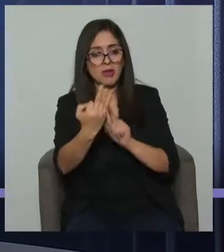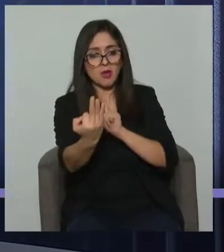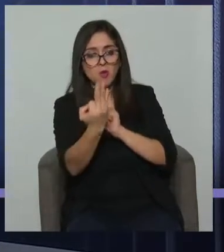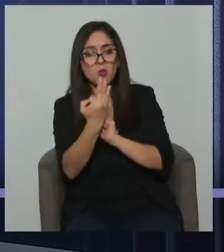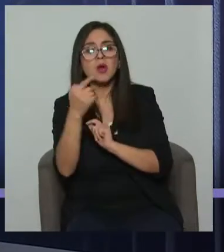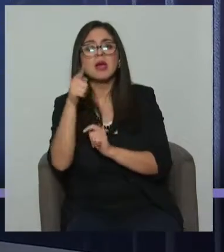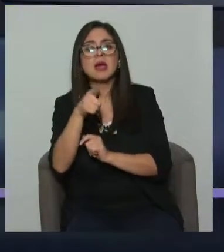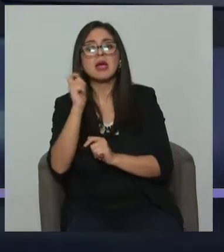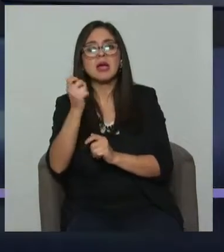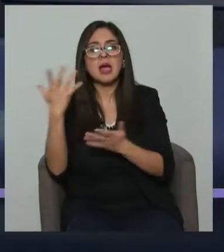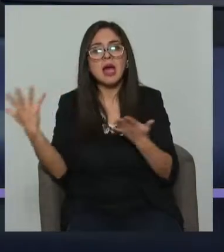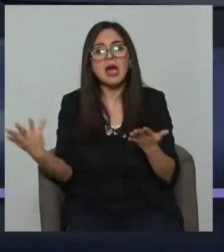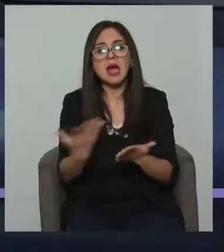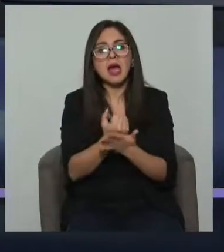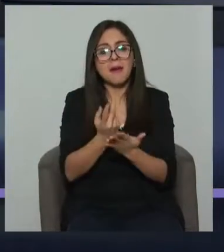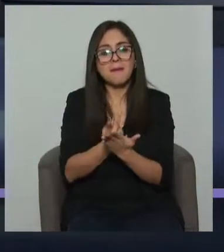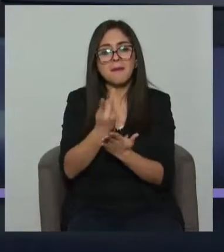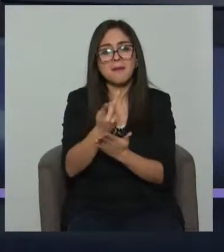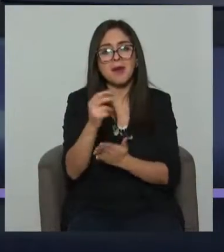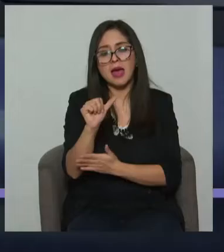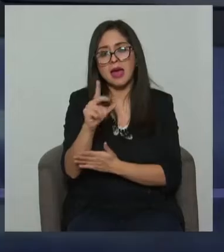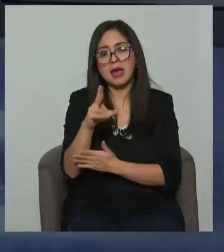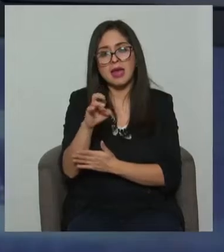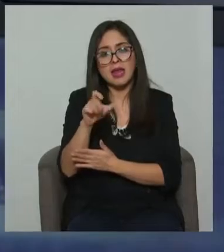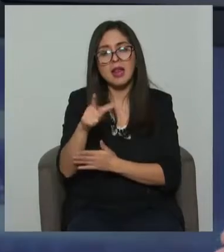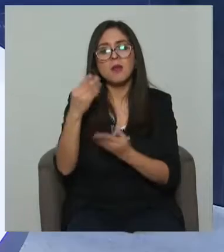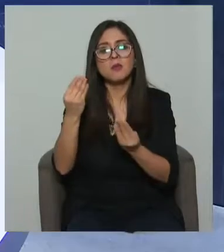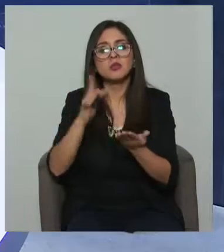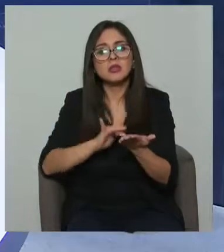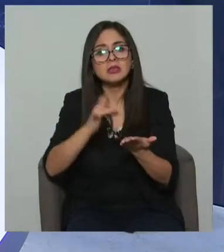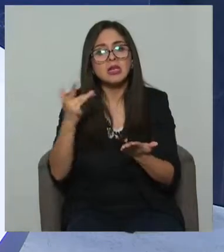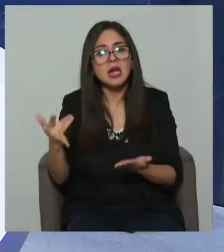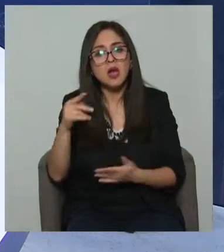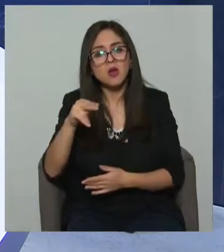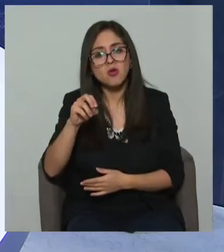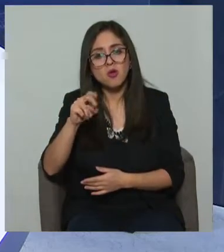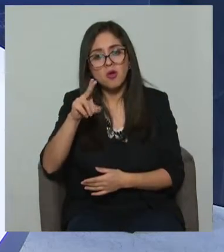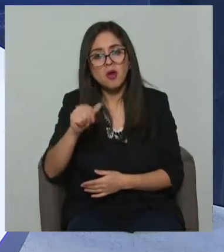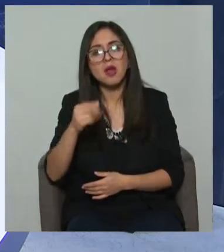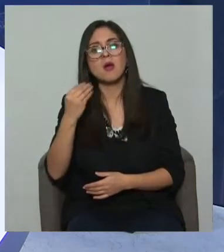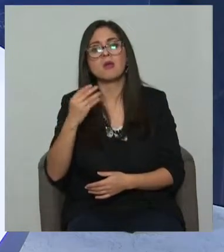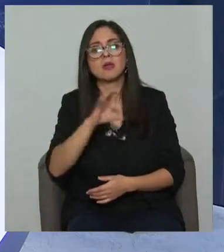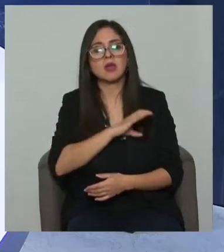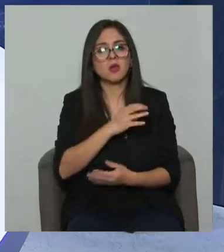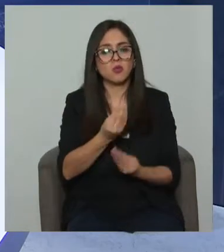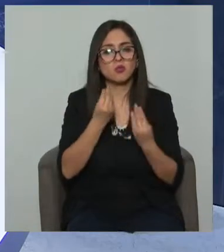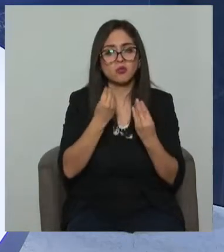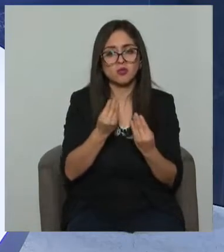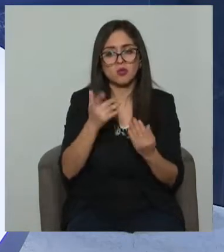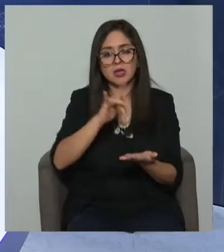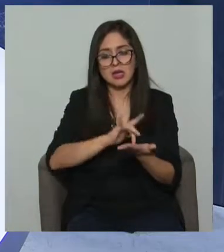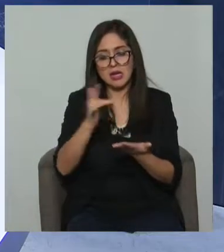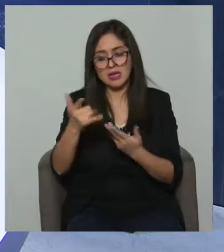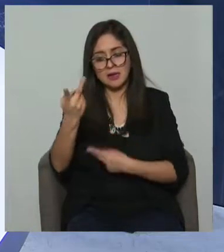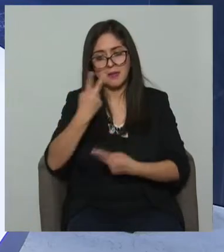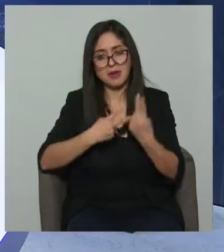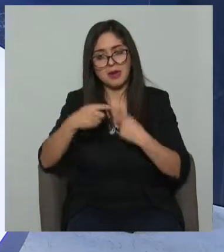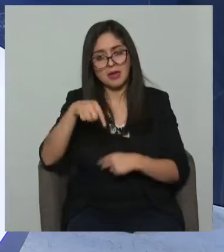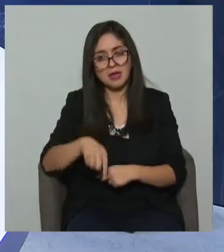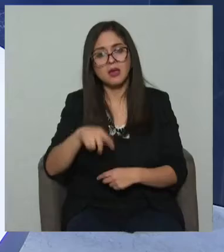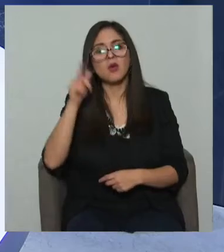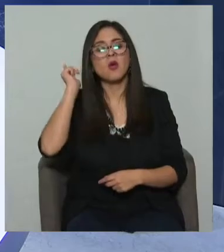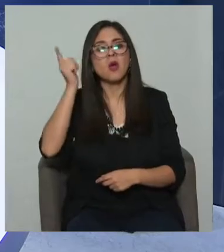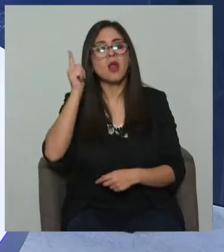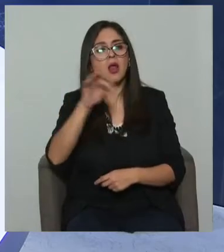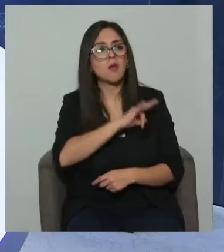del Ariel. Así que bueno, pues muchísimas gracias, Nora. Muchas te gracias. Un placer estar acá. Muchas por haber venido. gracias. Gracias. Les espero esta